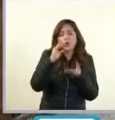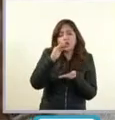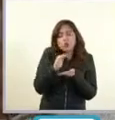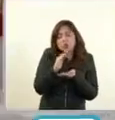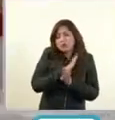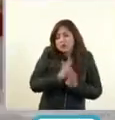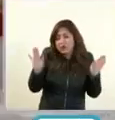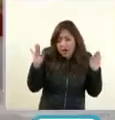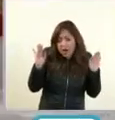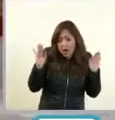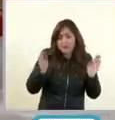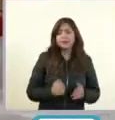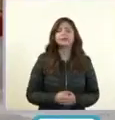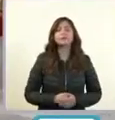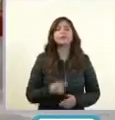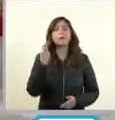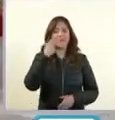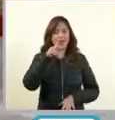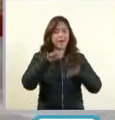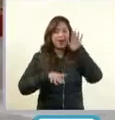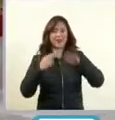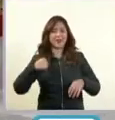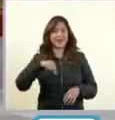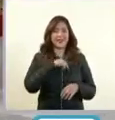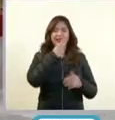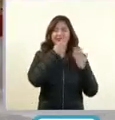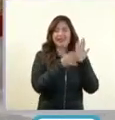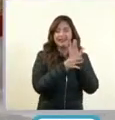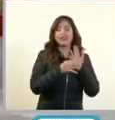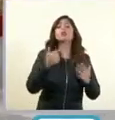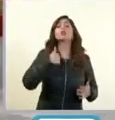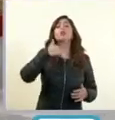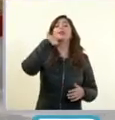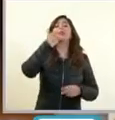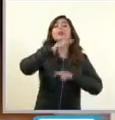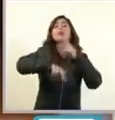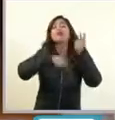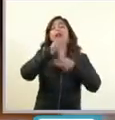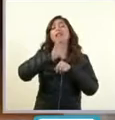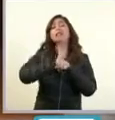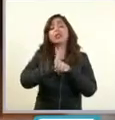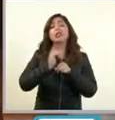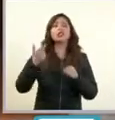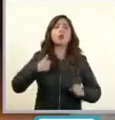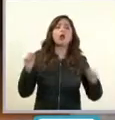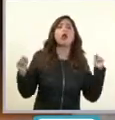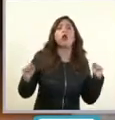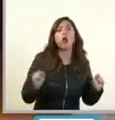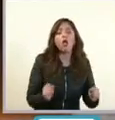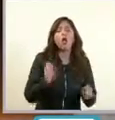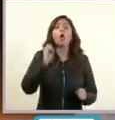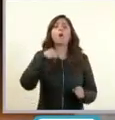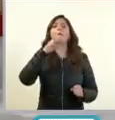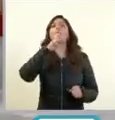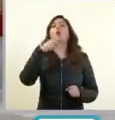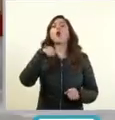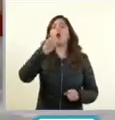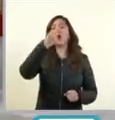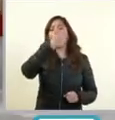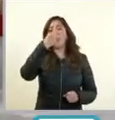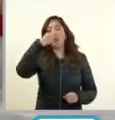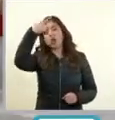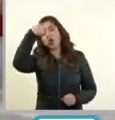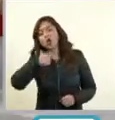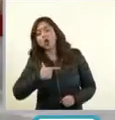qué No, pasa? ahora, Que la muchas pregunta veces es, decimos, sí. quiero ir al cine y ando todo el día en la corredera y entonces Sí. mejor ceno en el cine. Ah, no. Sí. Y las